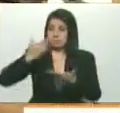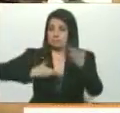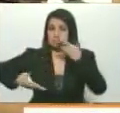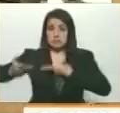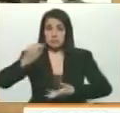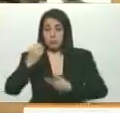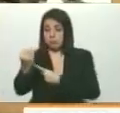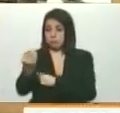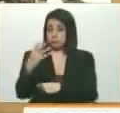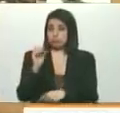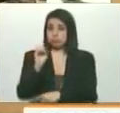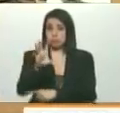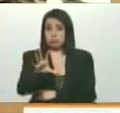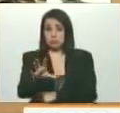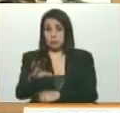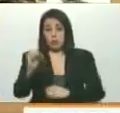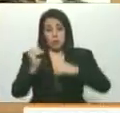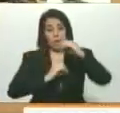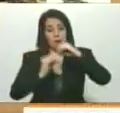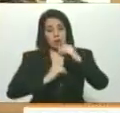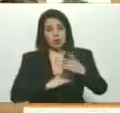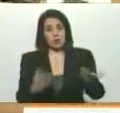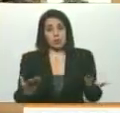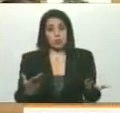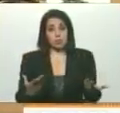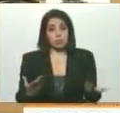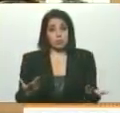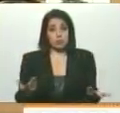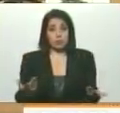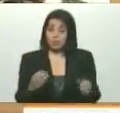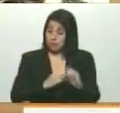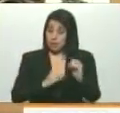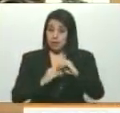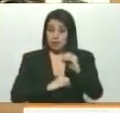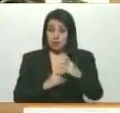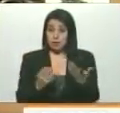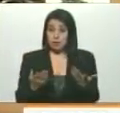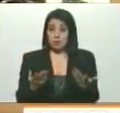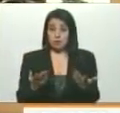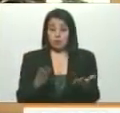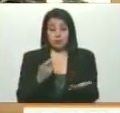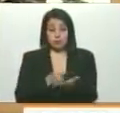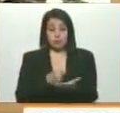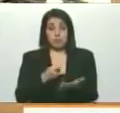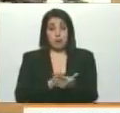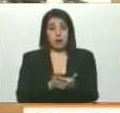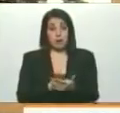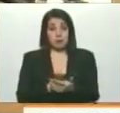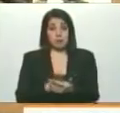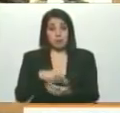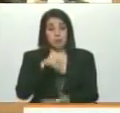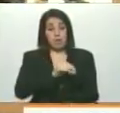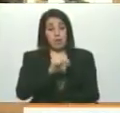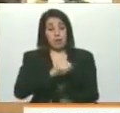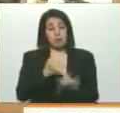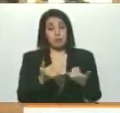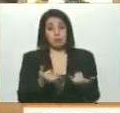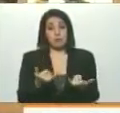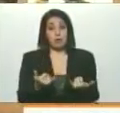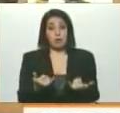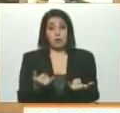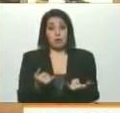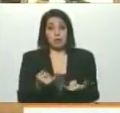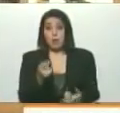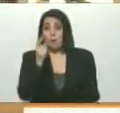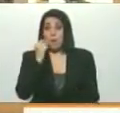transferencias vía qué banco banesco parezco está saliendo barato hasta ahora juan carlos